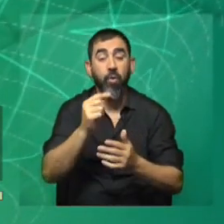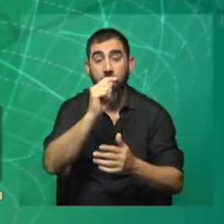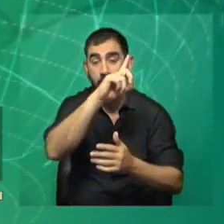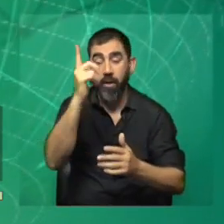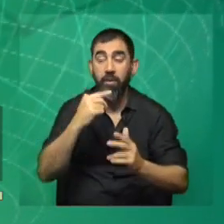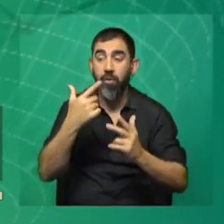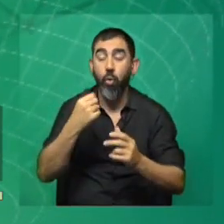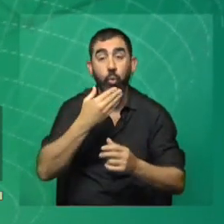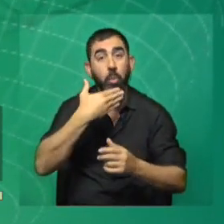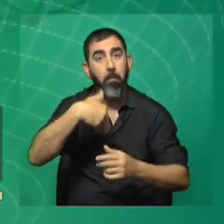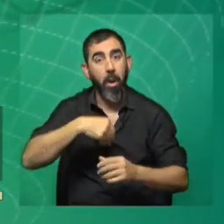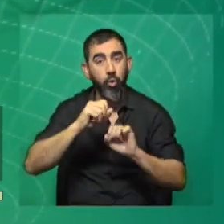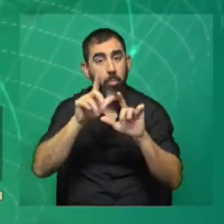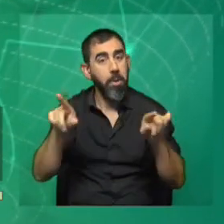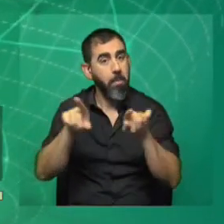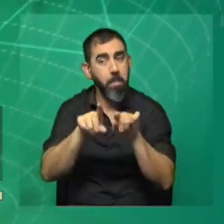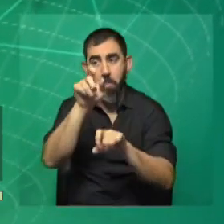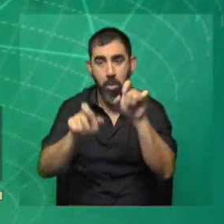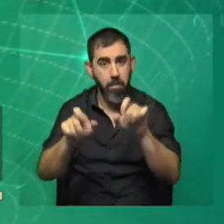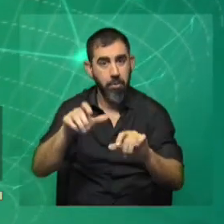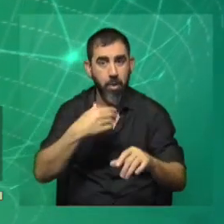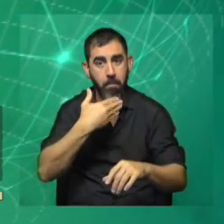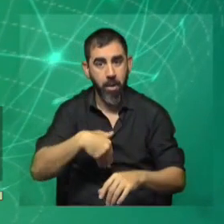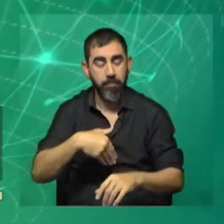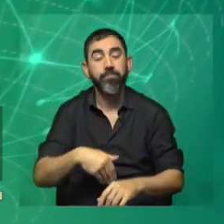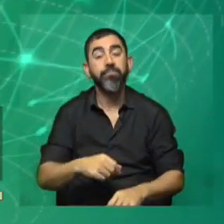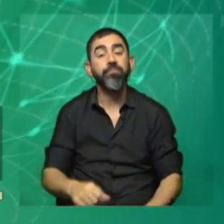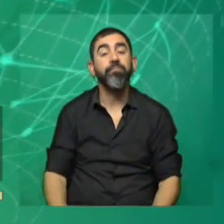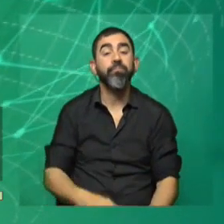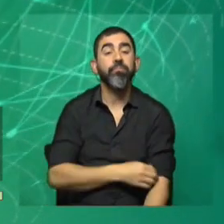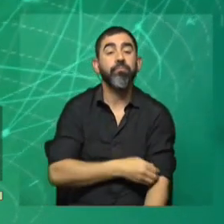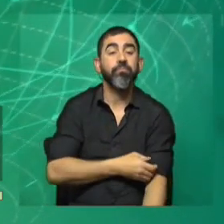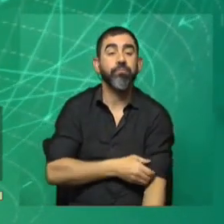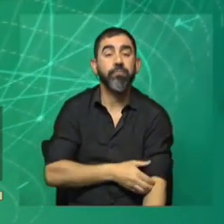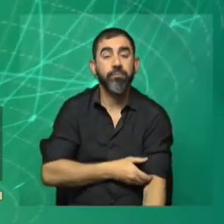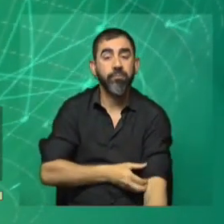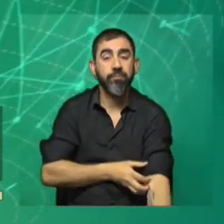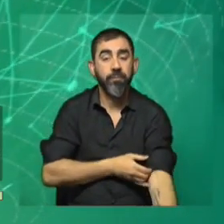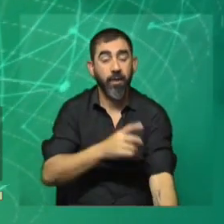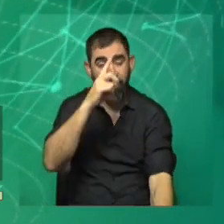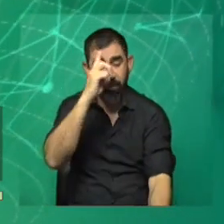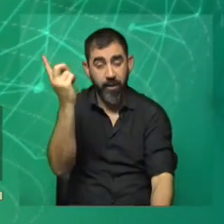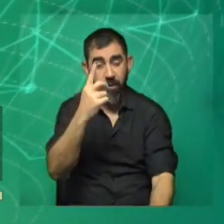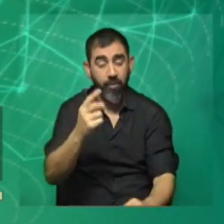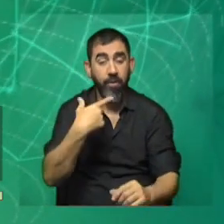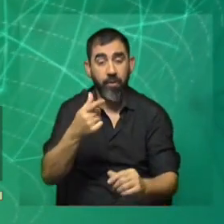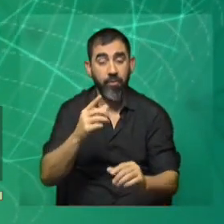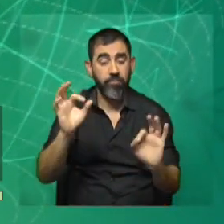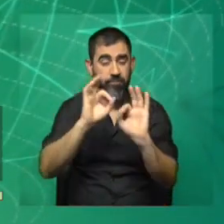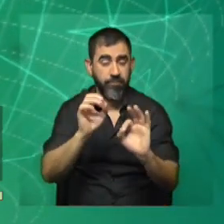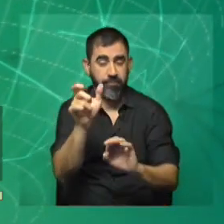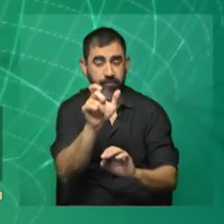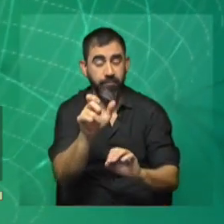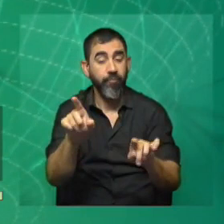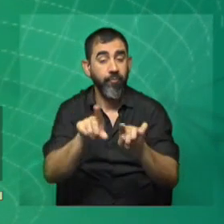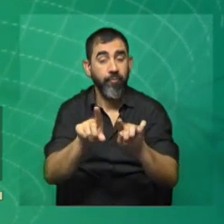declaró estar tan sorprendido como ustedes por lo ocurrido. Por su parte, el portal internacional Bloomberg en línea consignó los hechos sin calificarlos, al igual